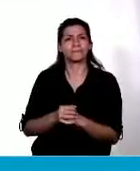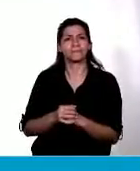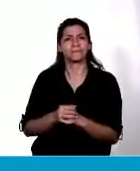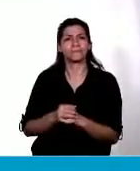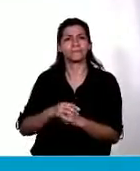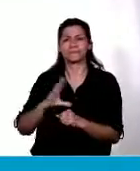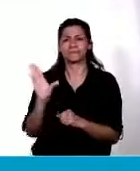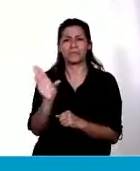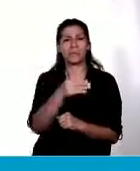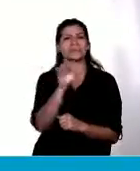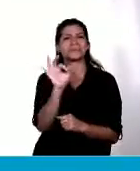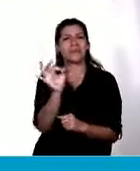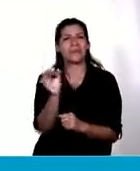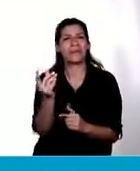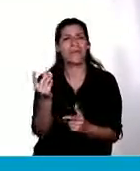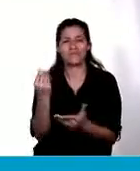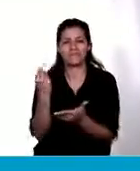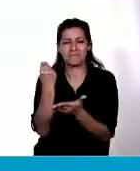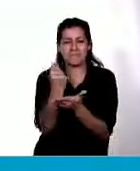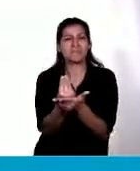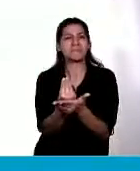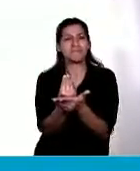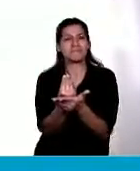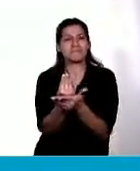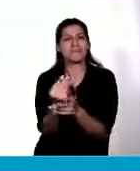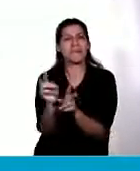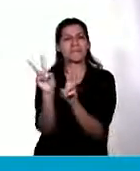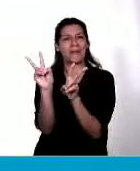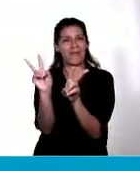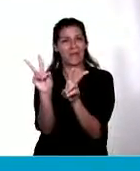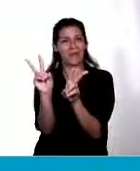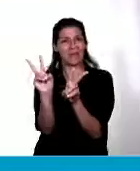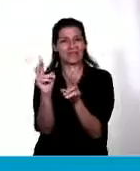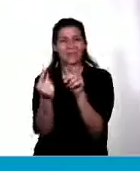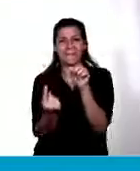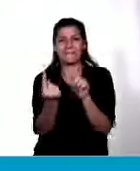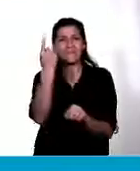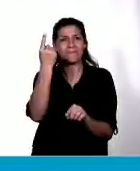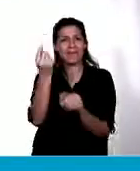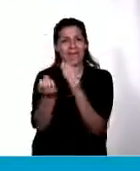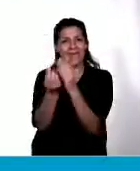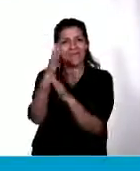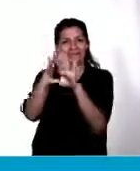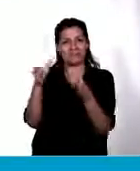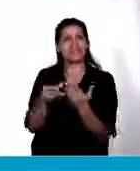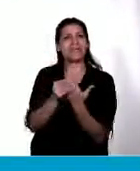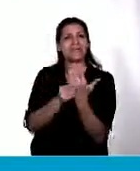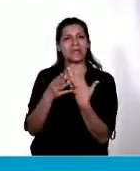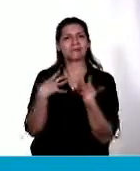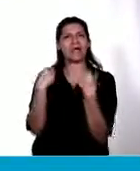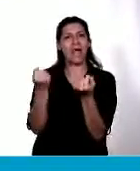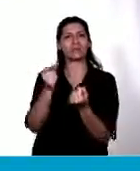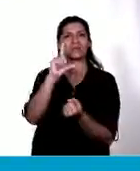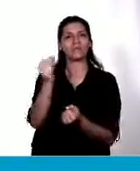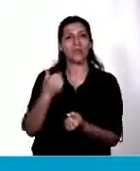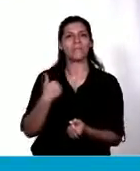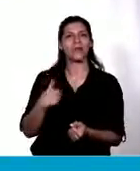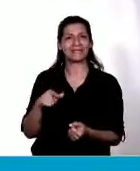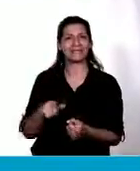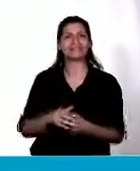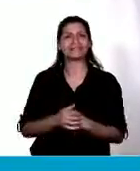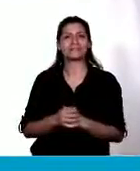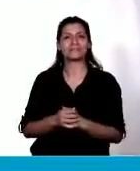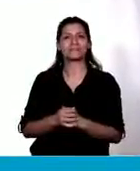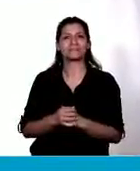el ministro designado por Perón para el primer Ministerio de Salud de nuestro país y designado para